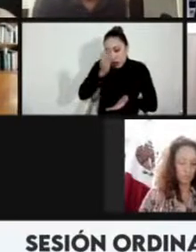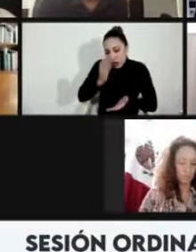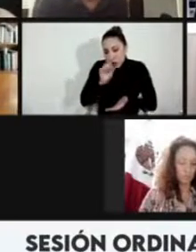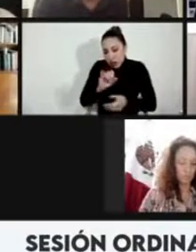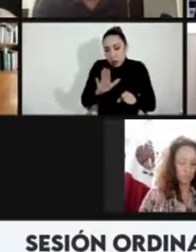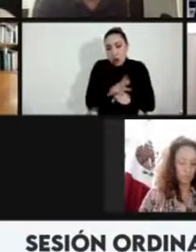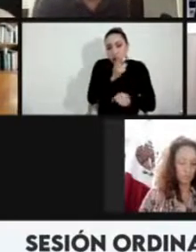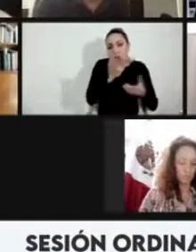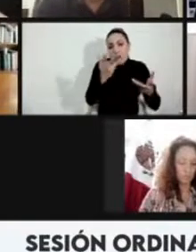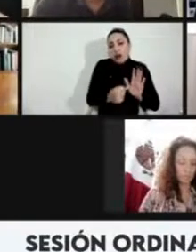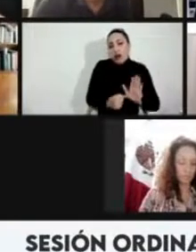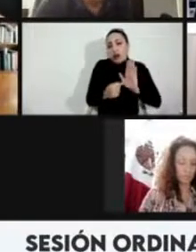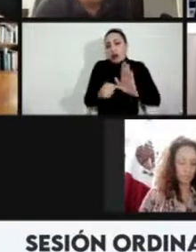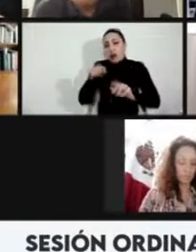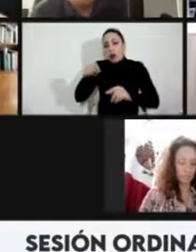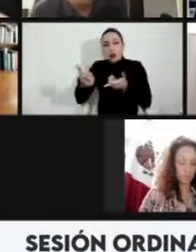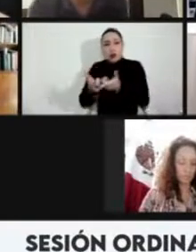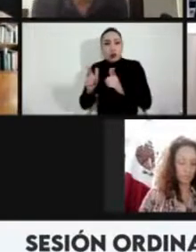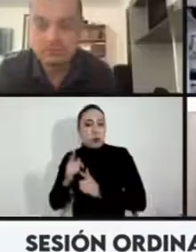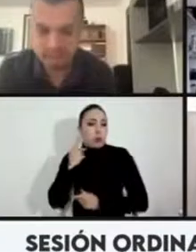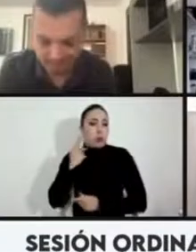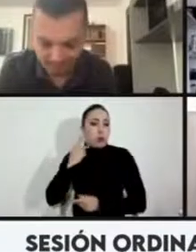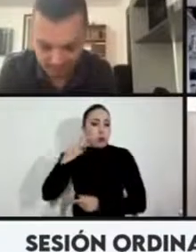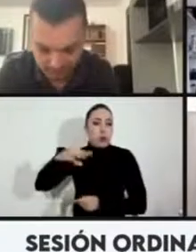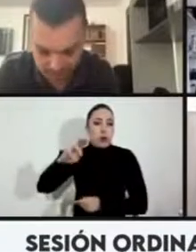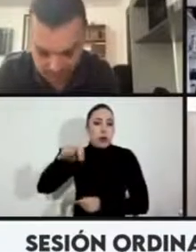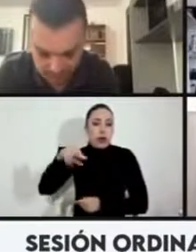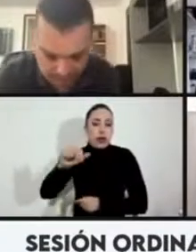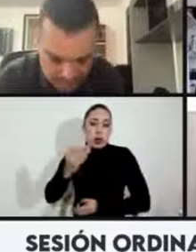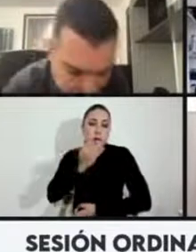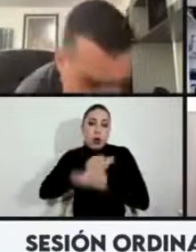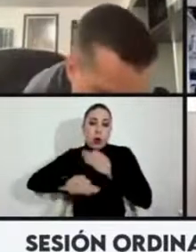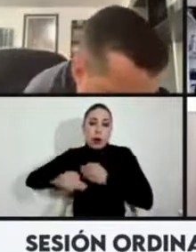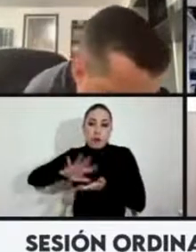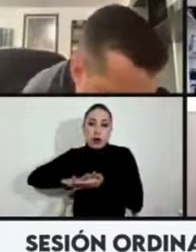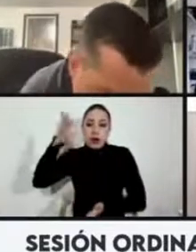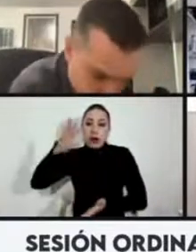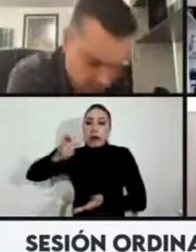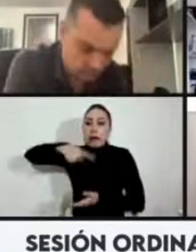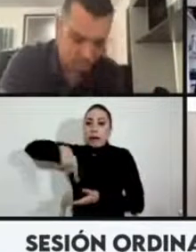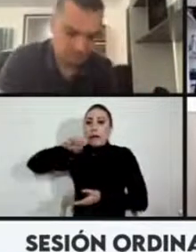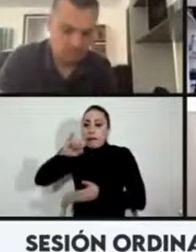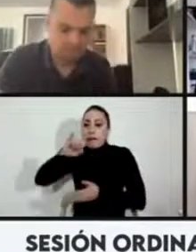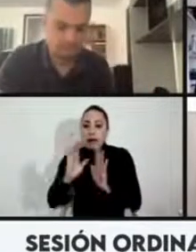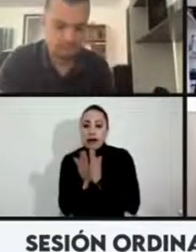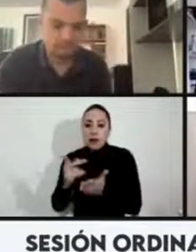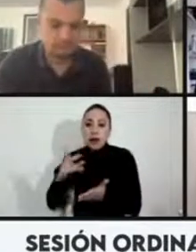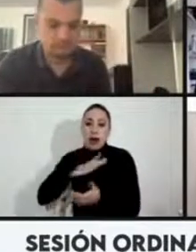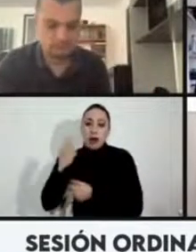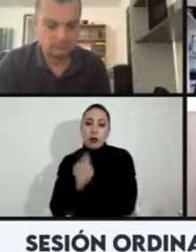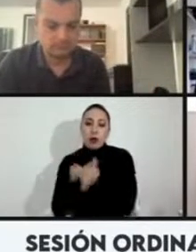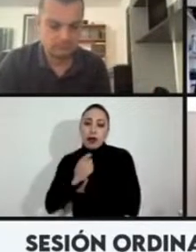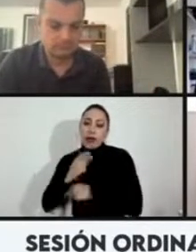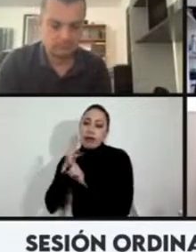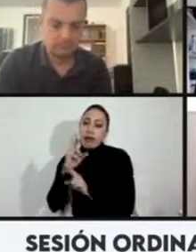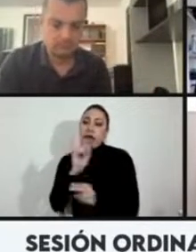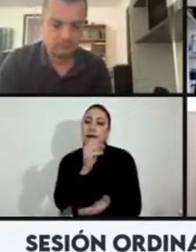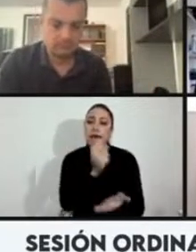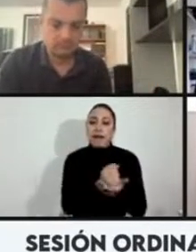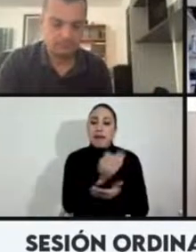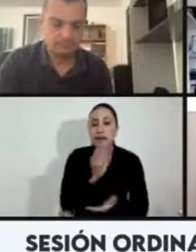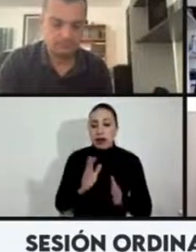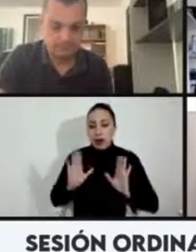mayoría en su librito aparece que se va a aprobar, pues desde luego entonces se va a aprobar. Pero como es una llamada a